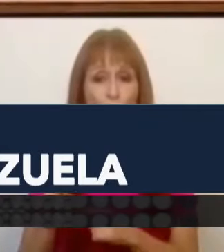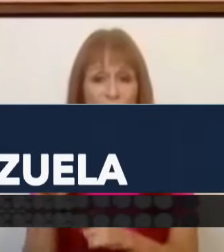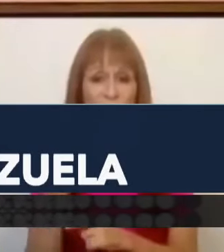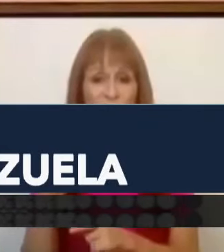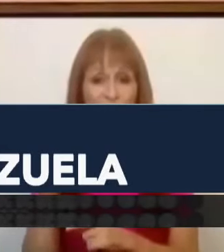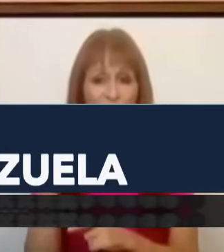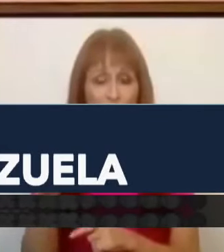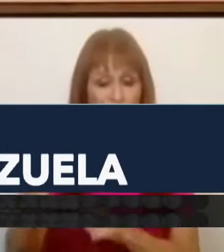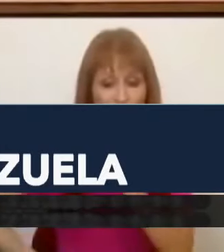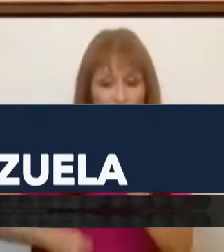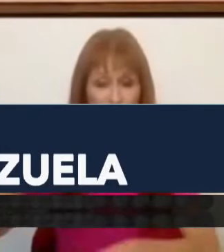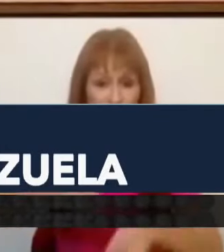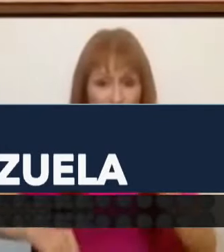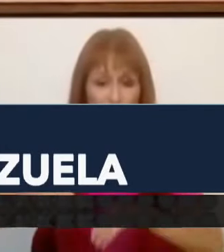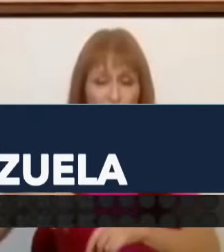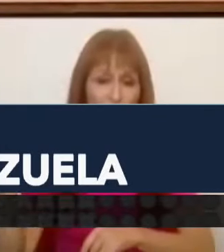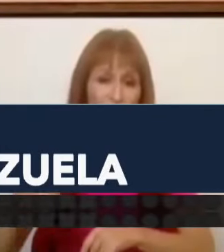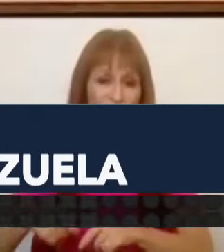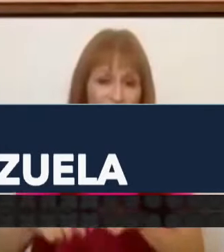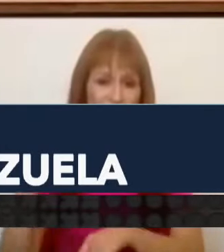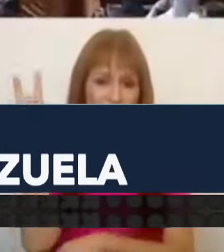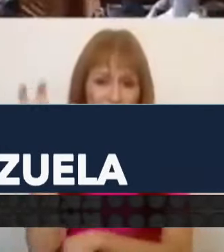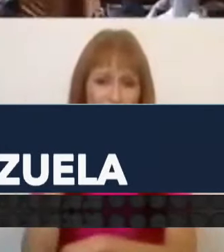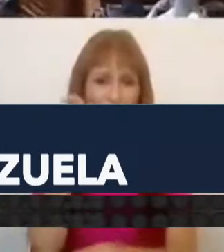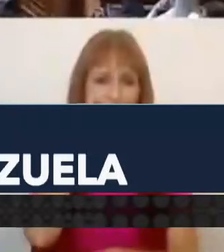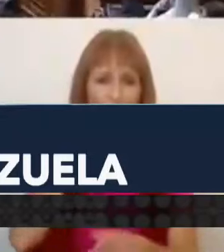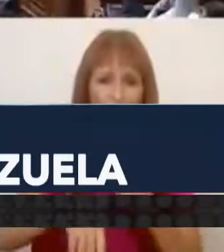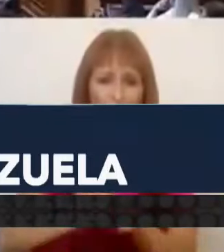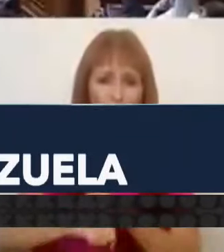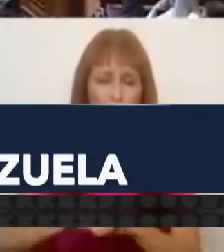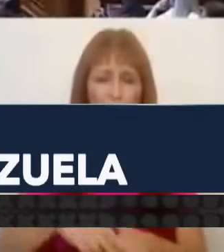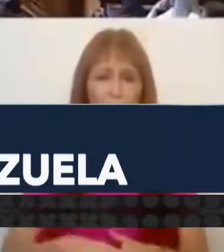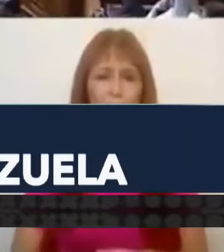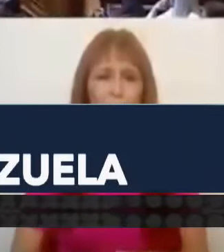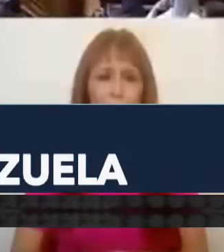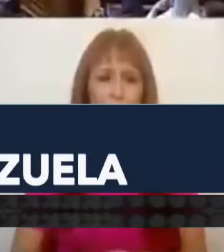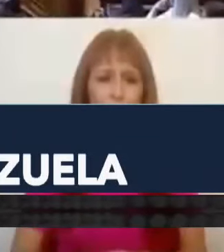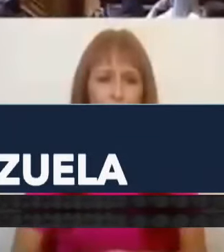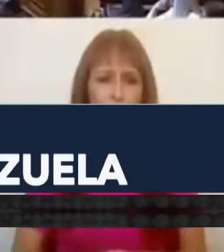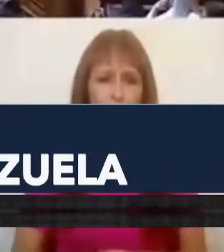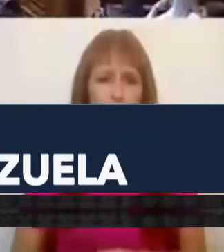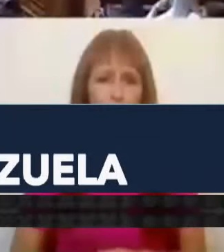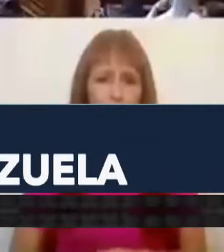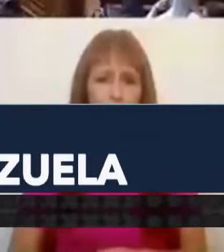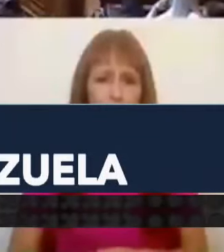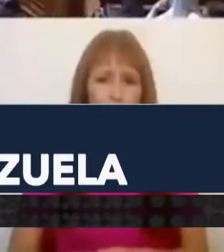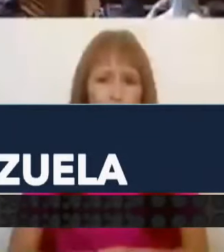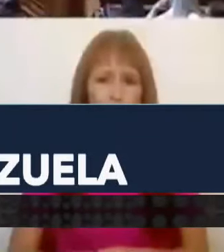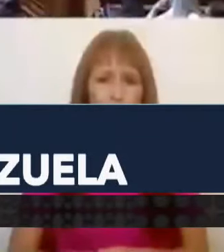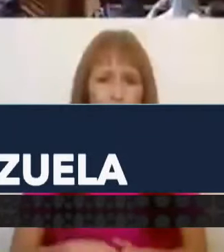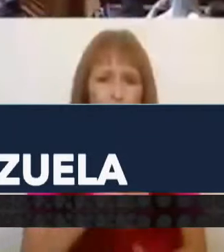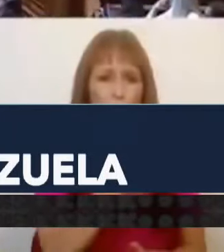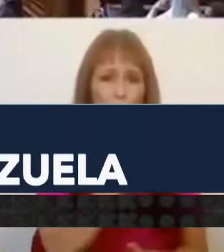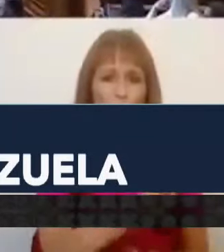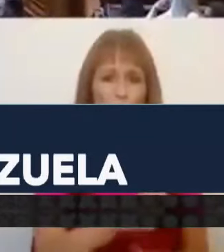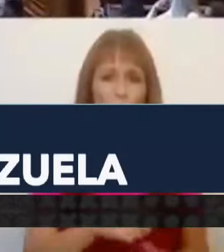de resolución para reconocer al opositor venezolano como vencedor en las elecciones presidenciales en su país. La propuesta